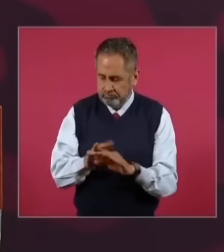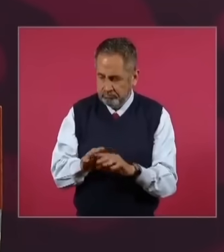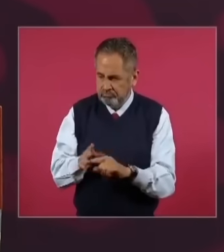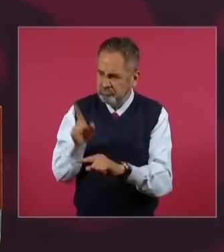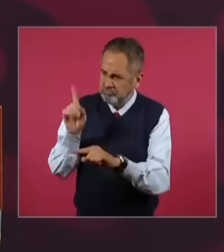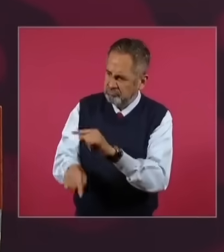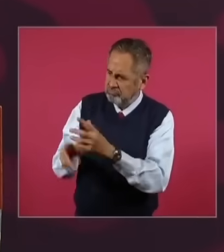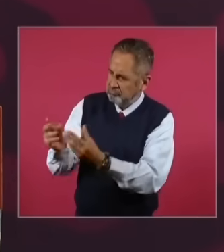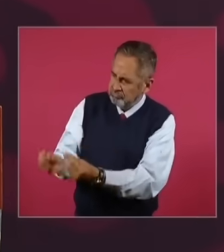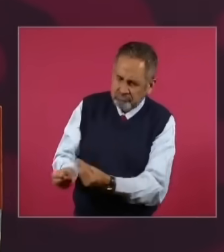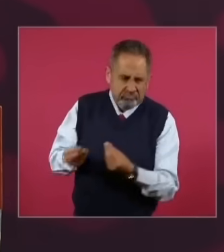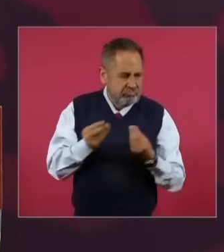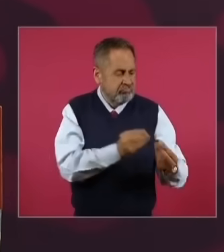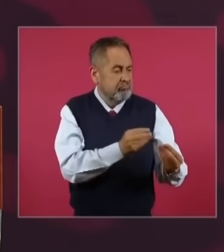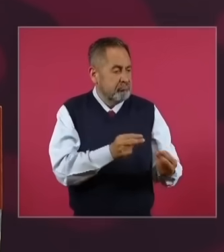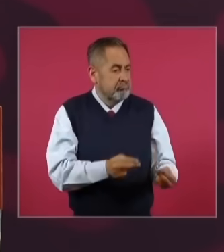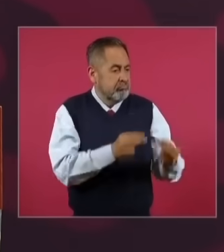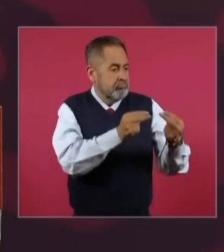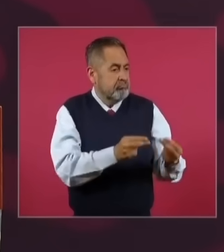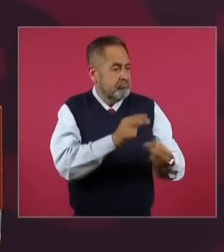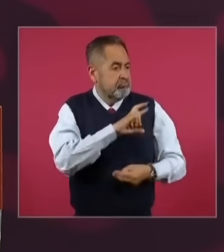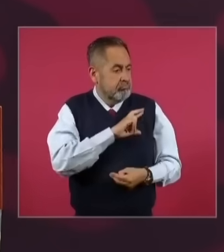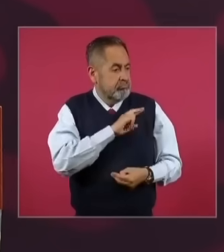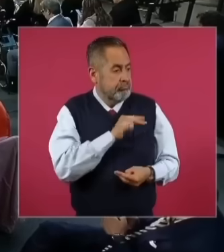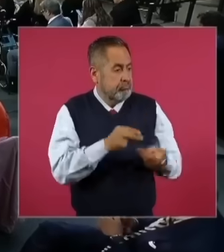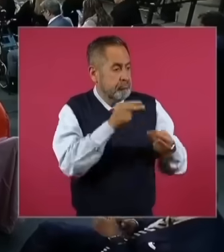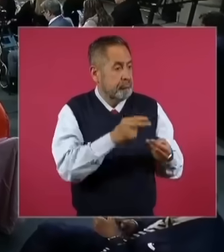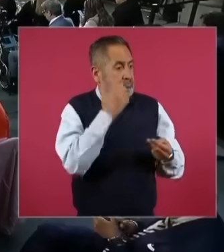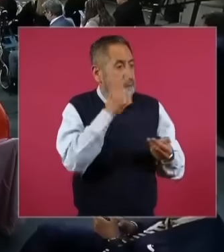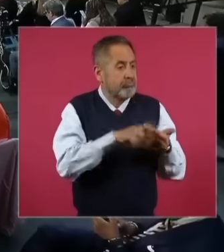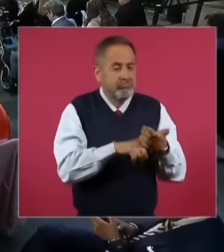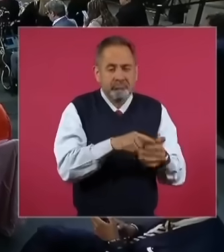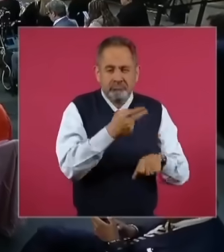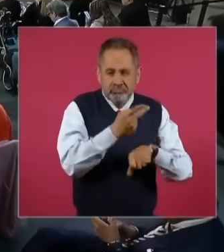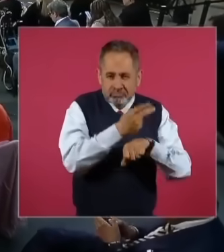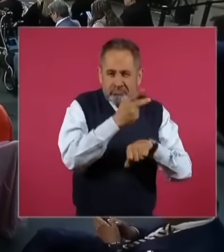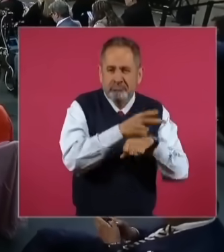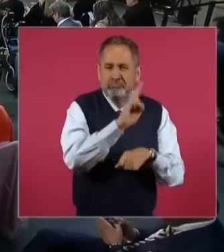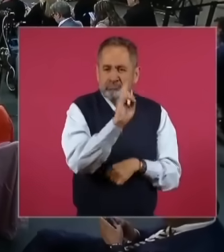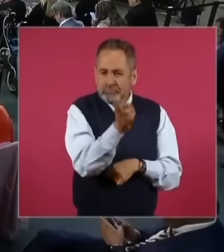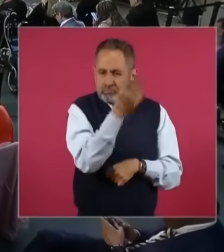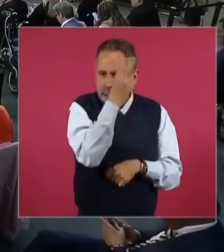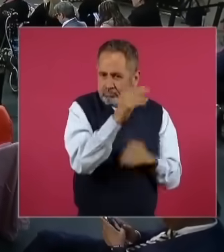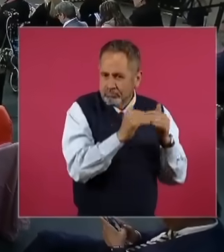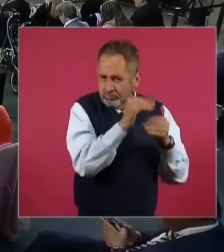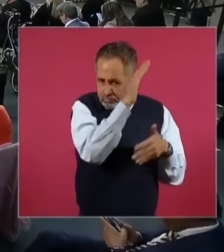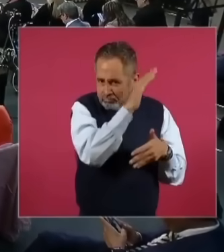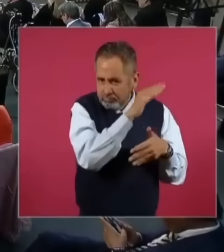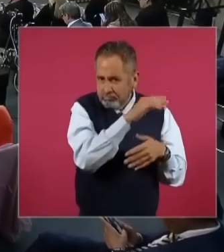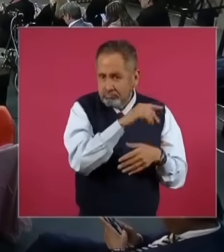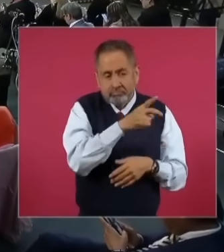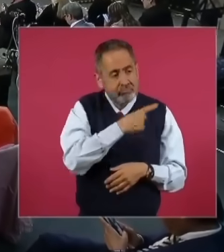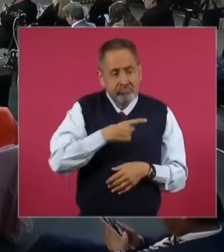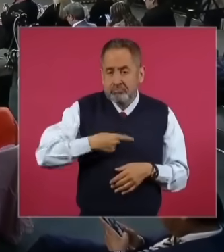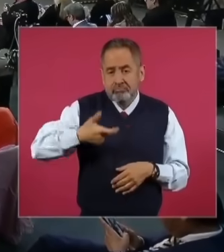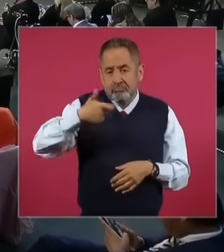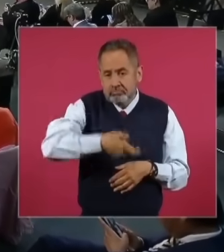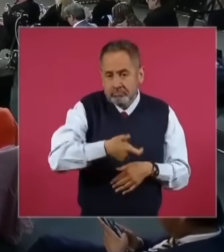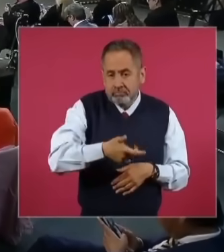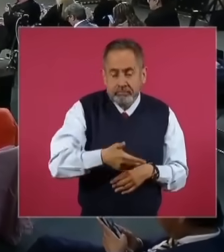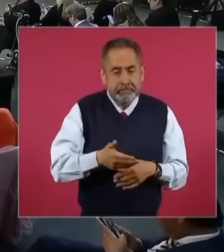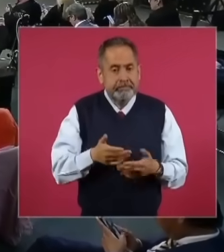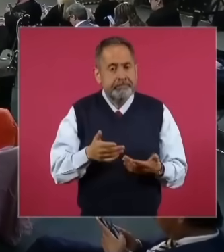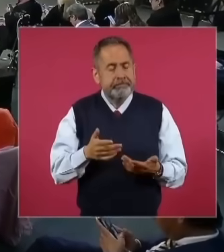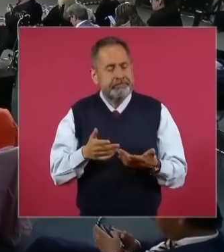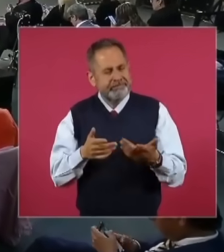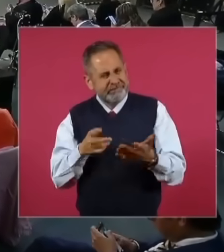lo segundo peor que hizo el presidente, pone sus megasobras. Ponen las megasobras y el